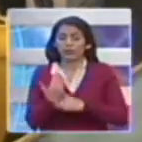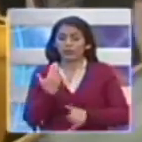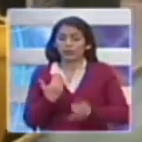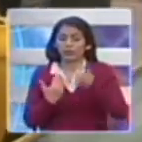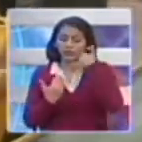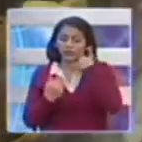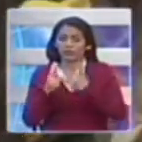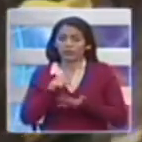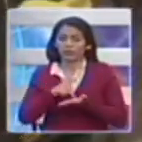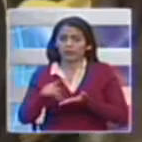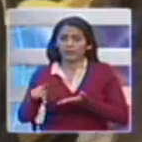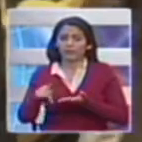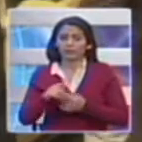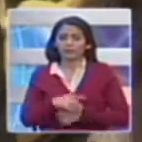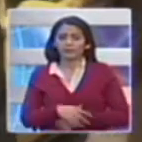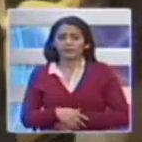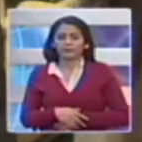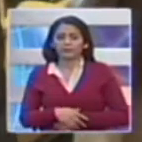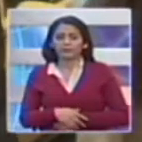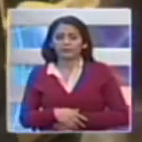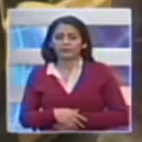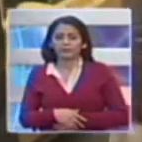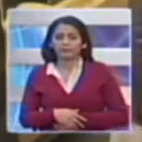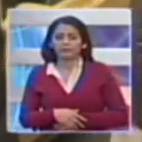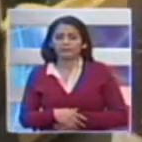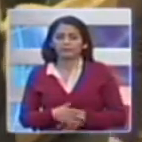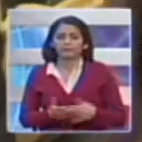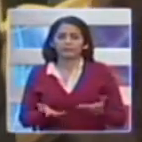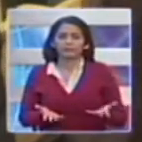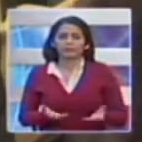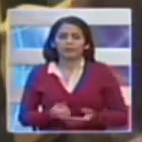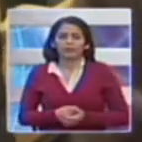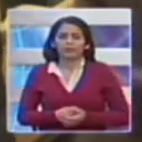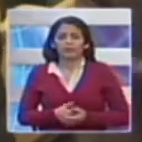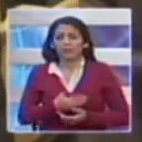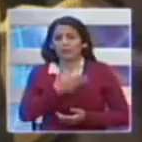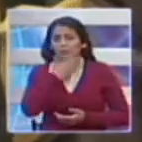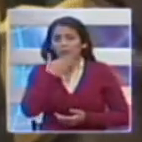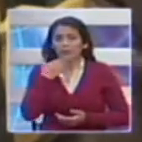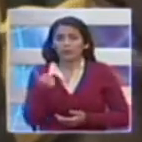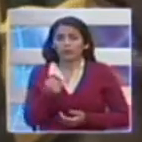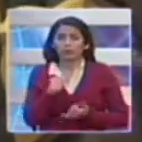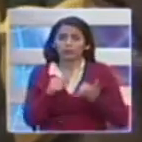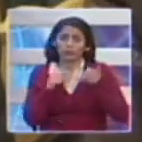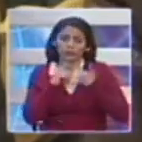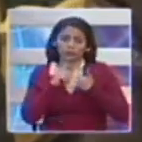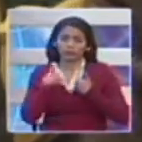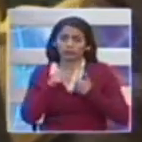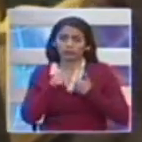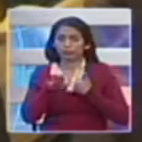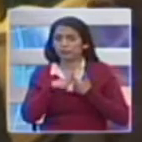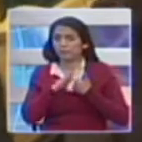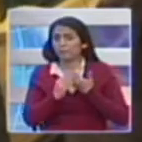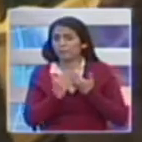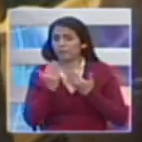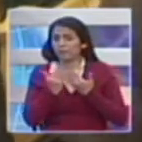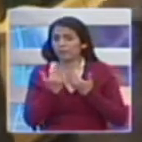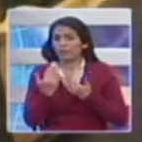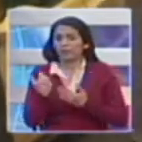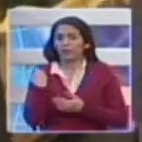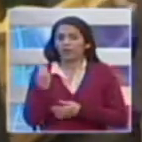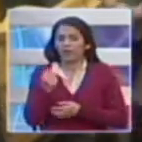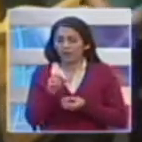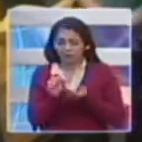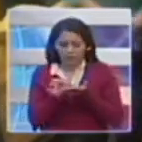los beneficios. Evitar el uso de sueltos, manejar la velocidad del dinero para que tanto